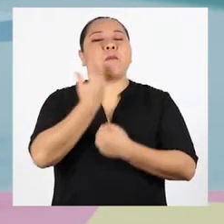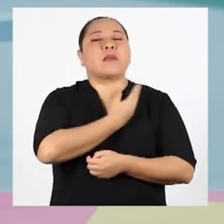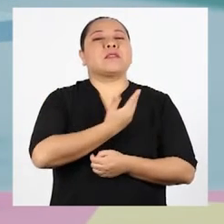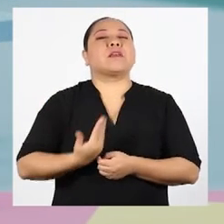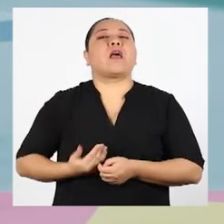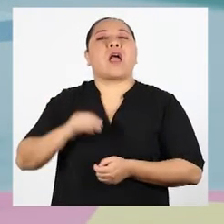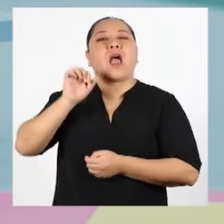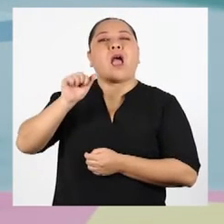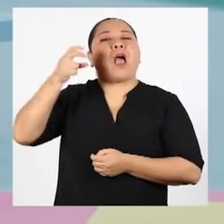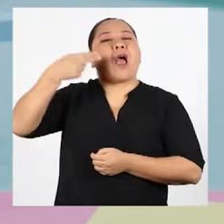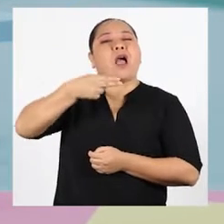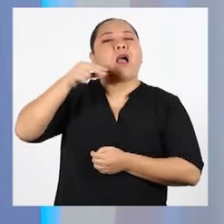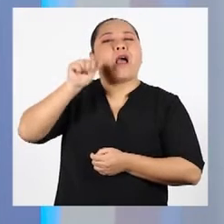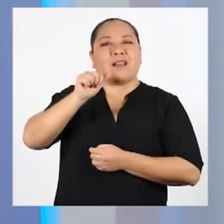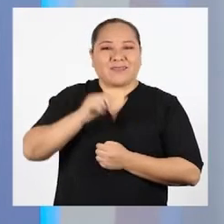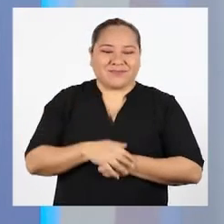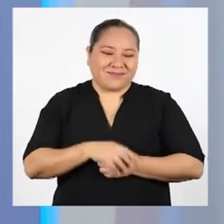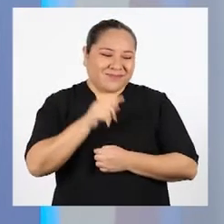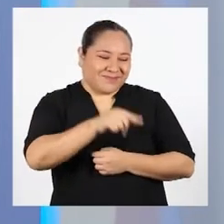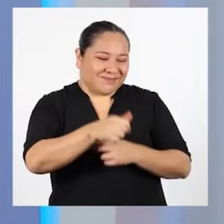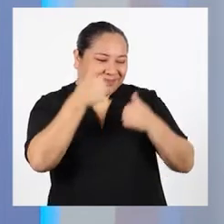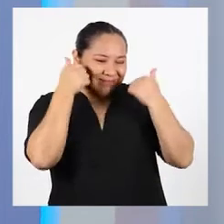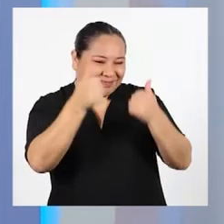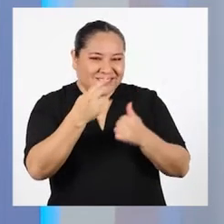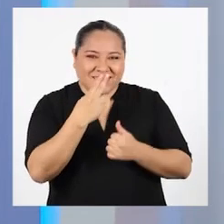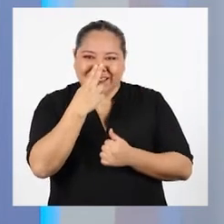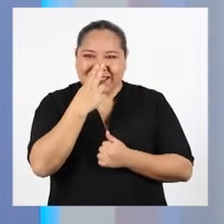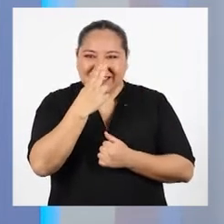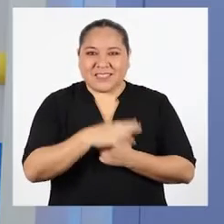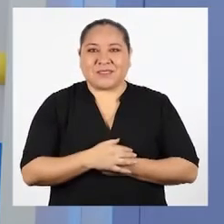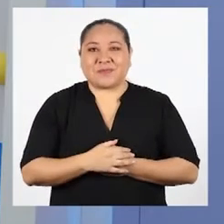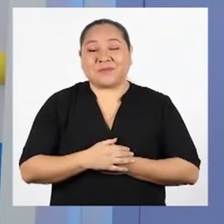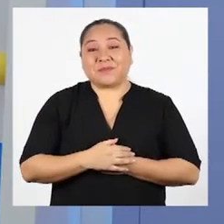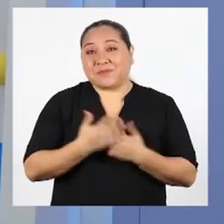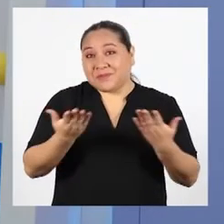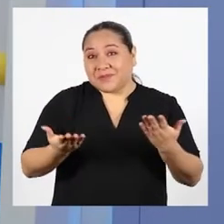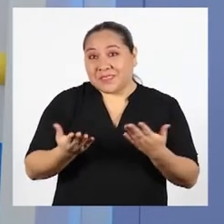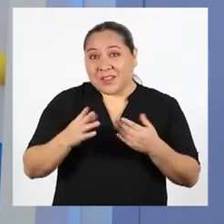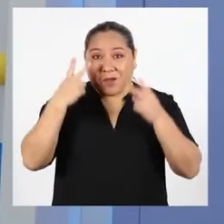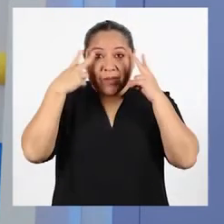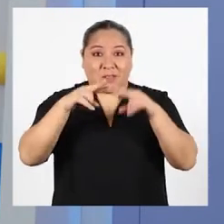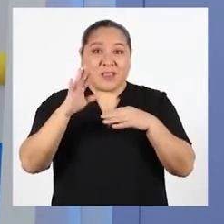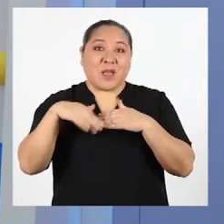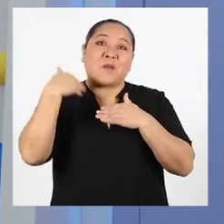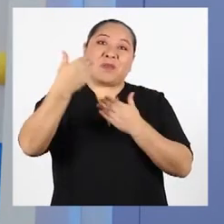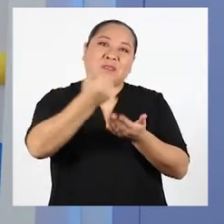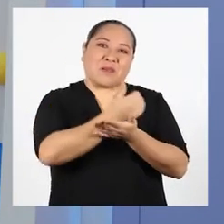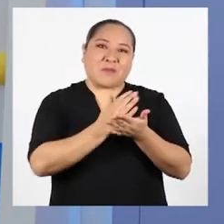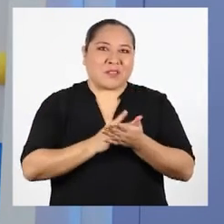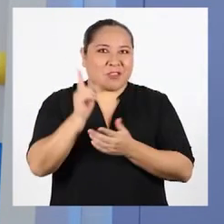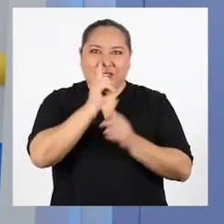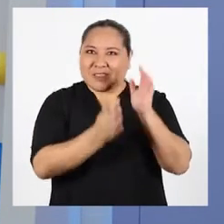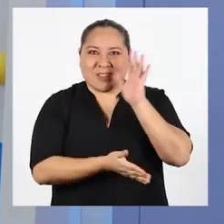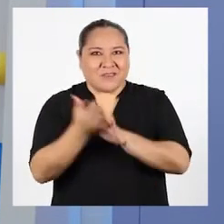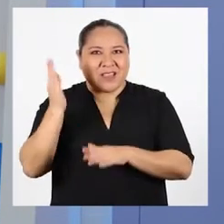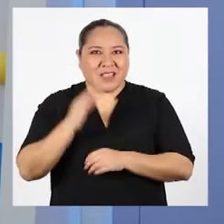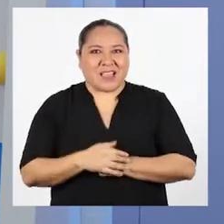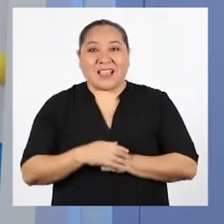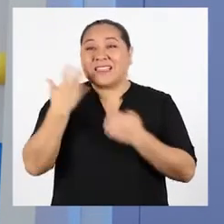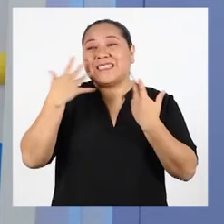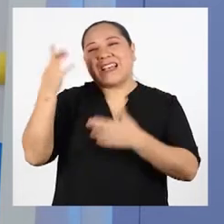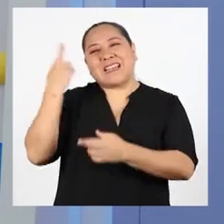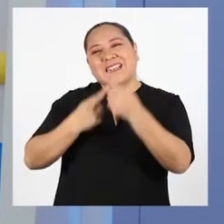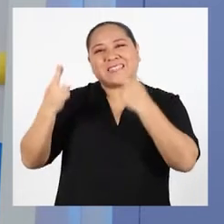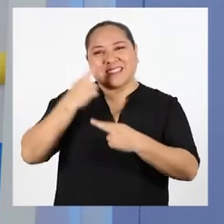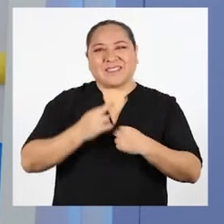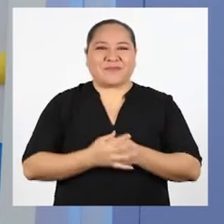de la AHA. Eso suena muy bien, Tocino. Y lo veremos en el siguiente bloque. No se vayan